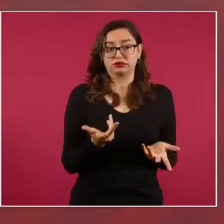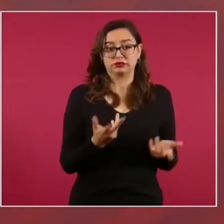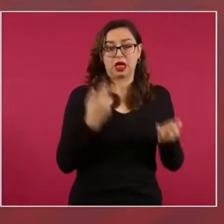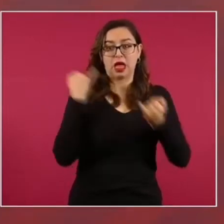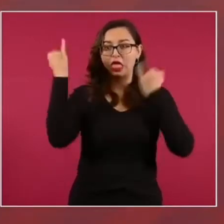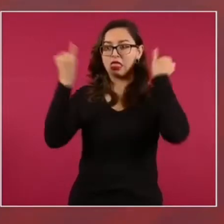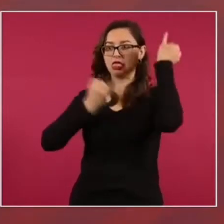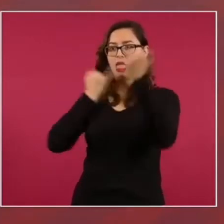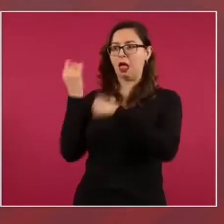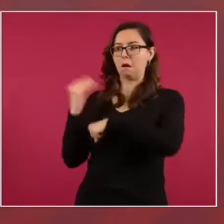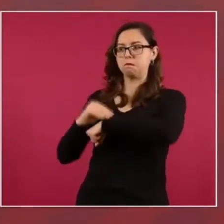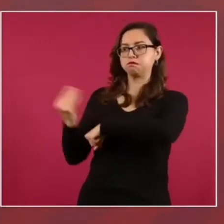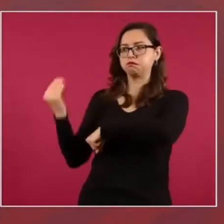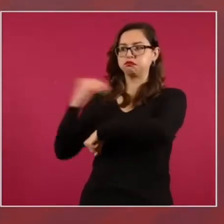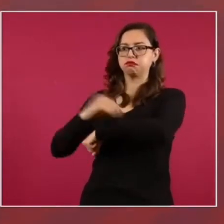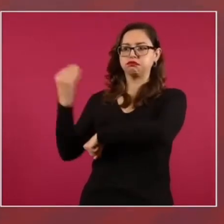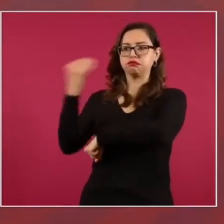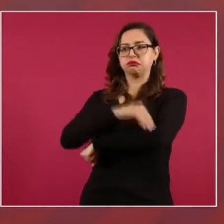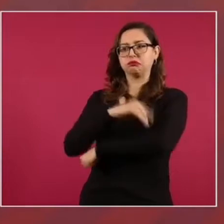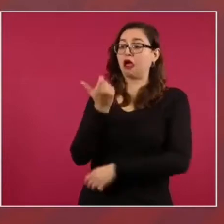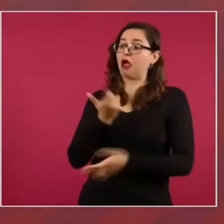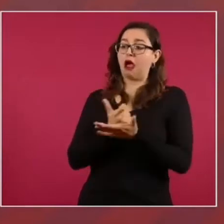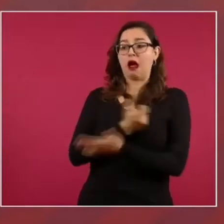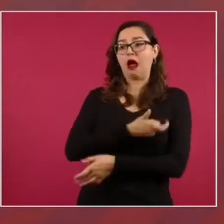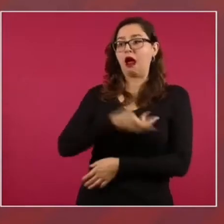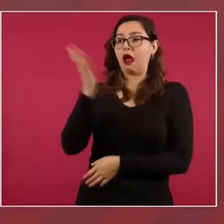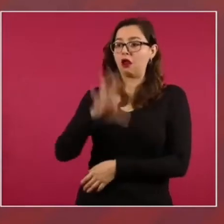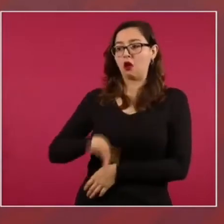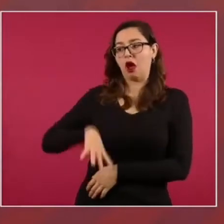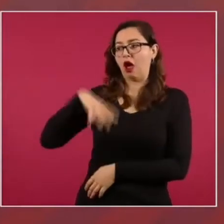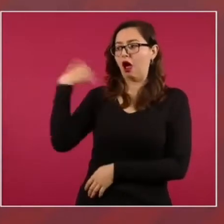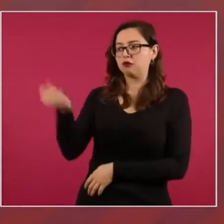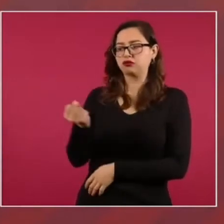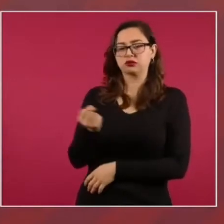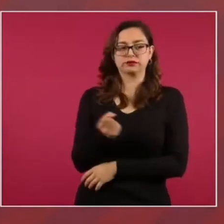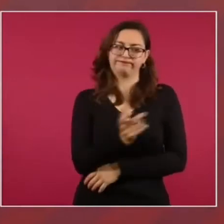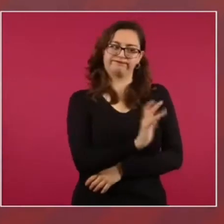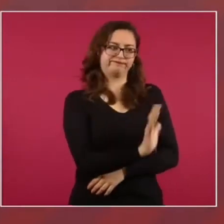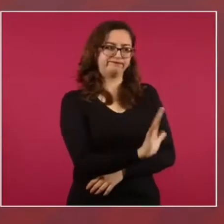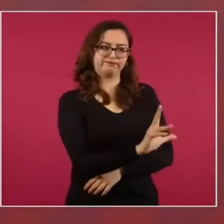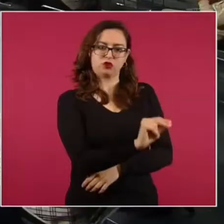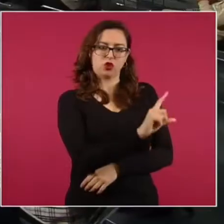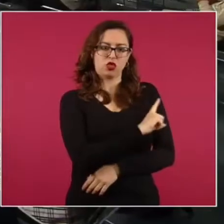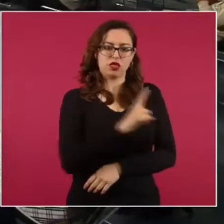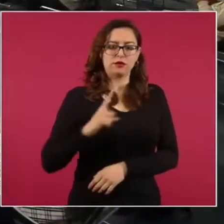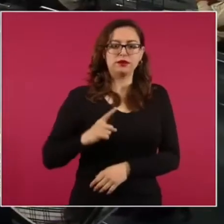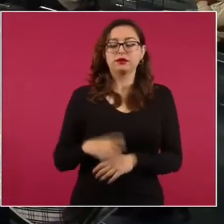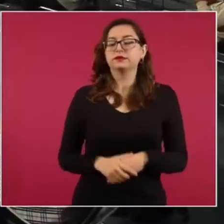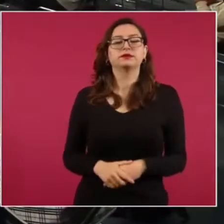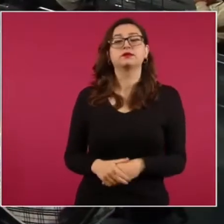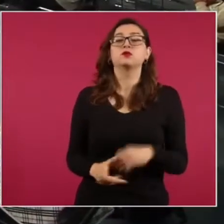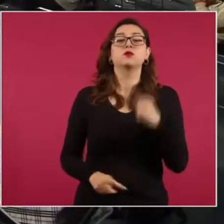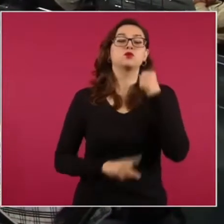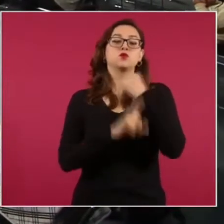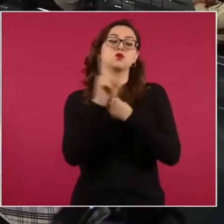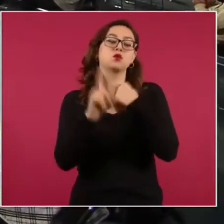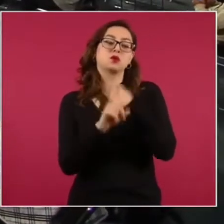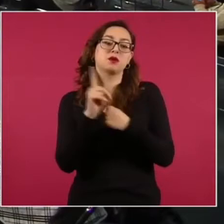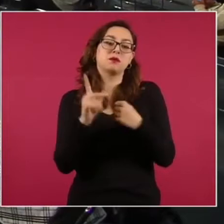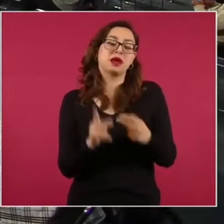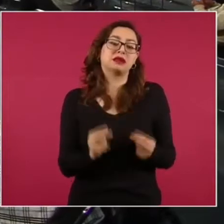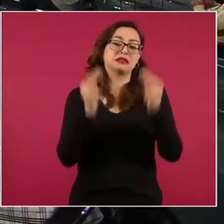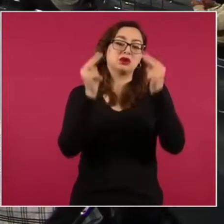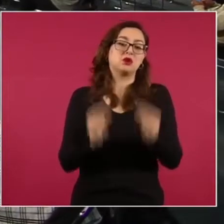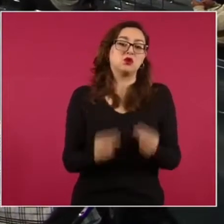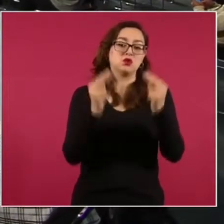excusas o pretextos. Ellos afirman que el problema está en la comercialización, ahí es donde se va la gran